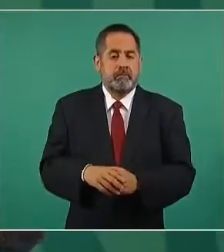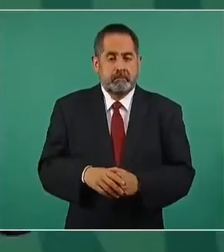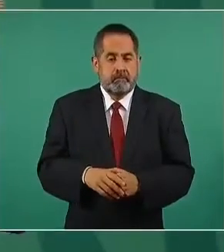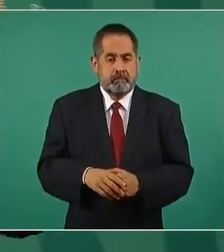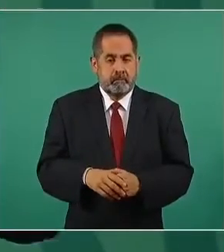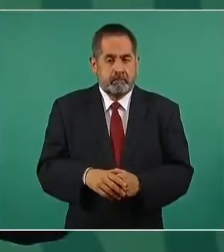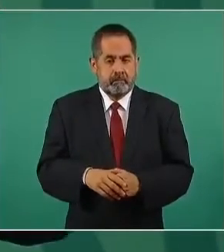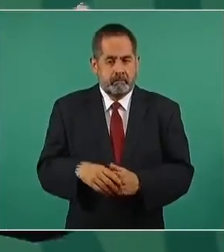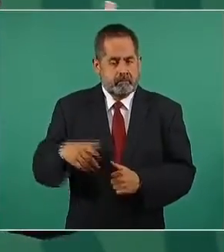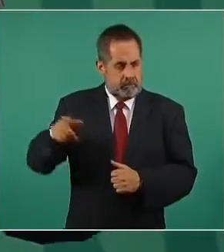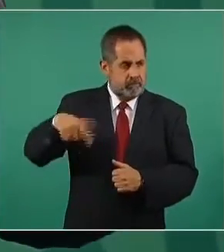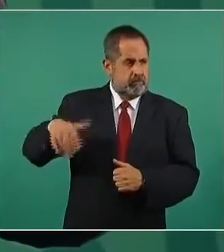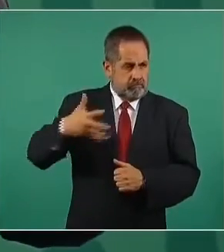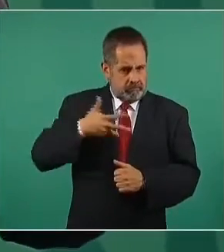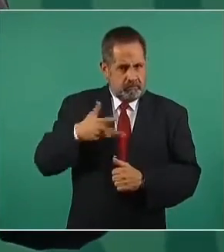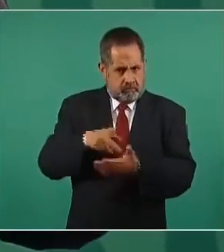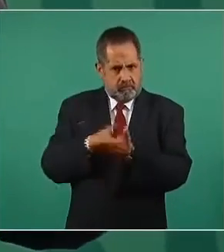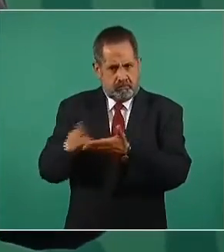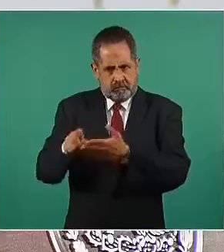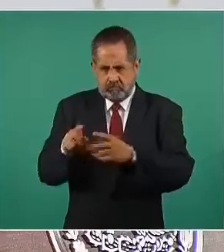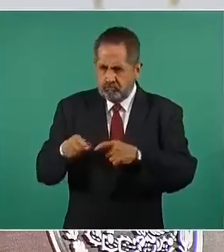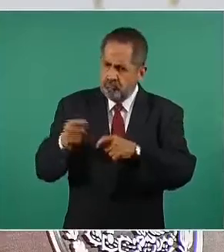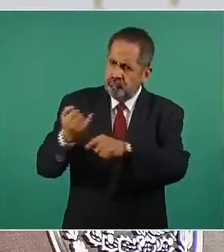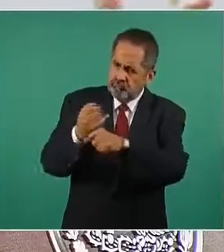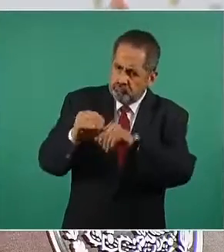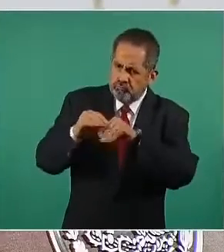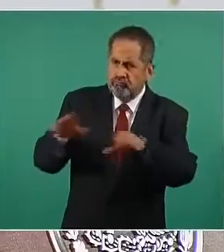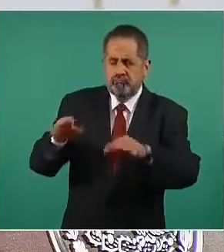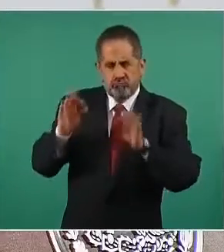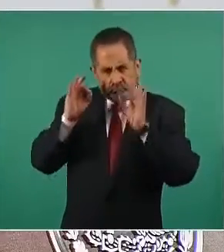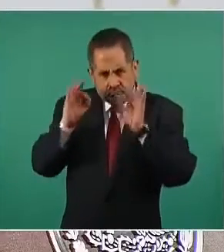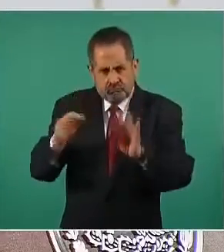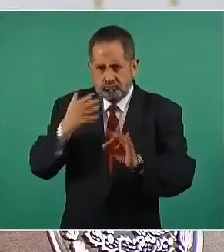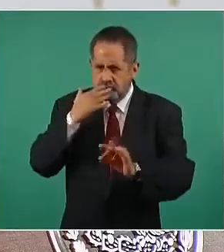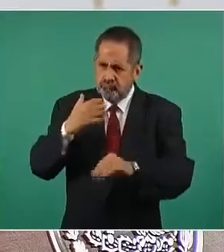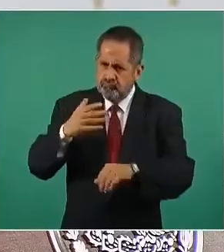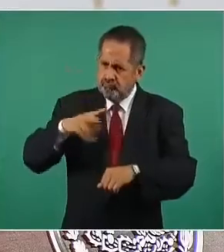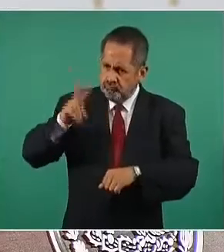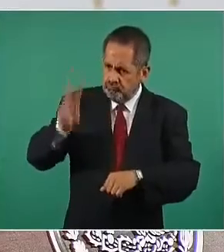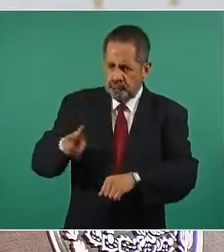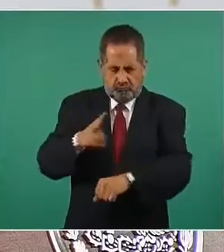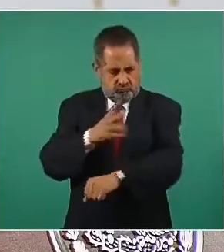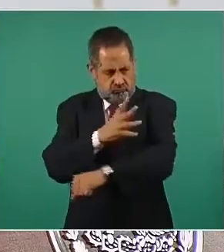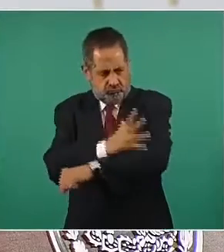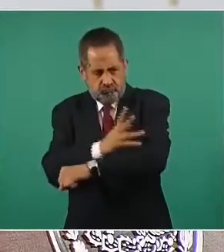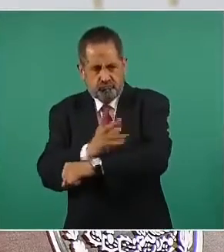¿Qué no tienen derecho a una información